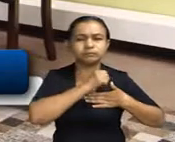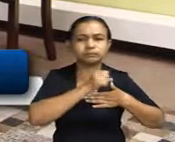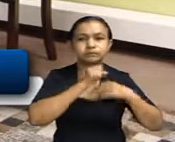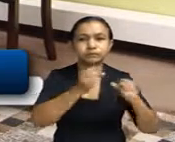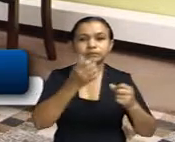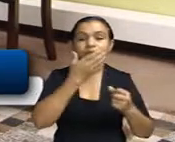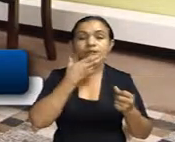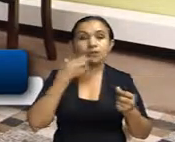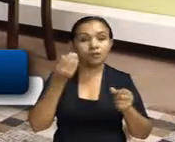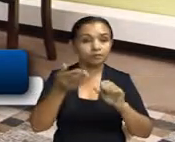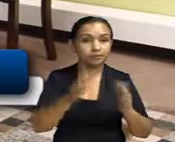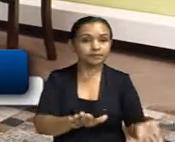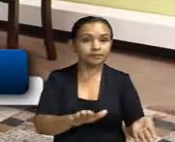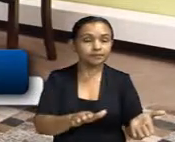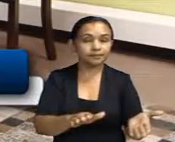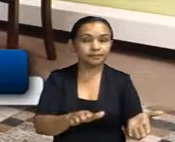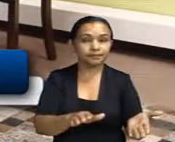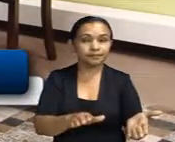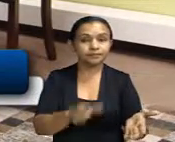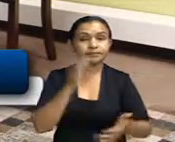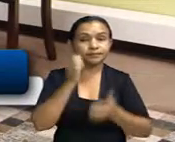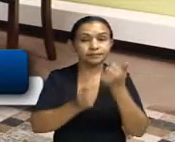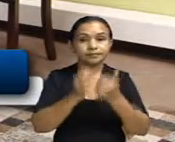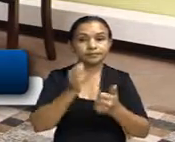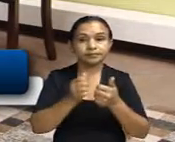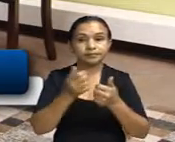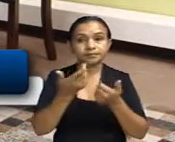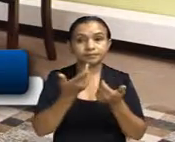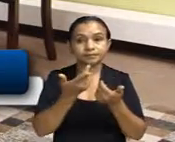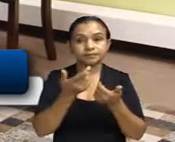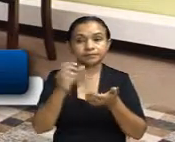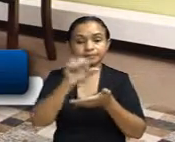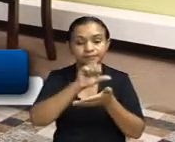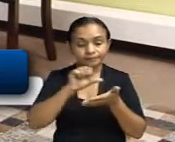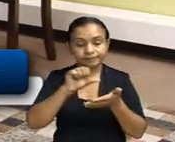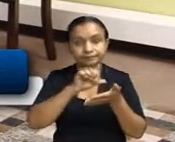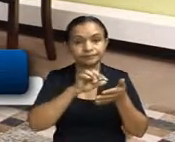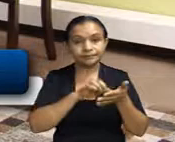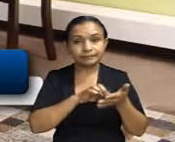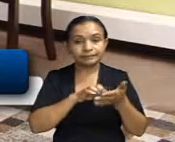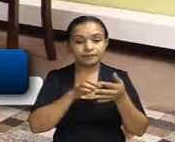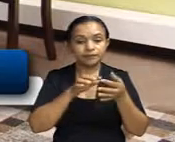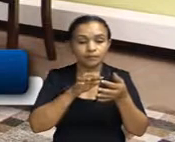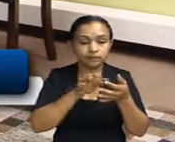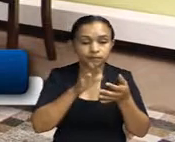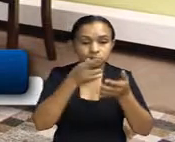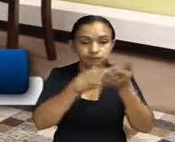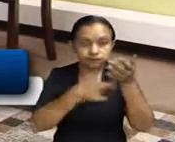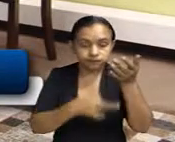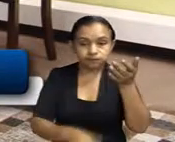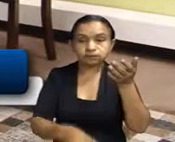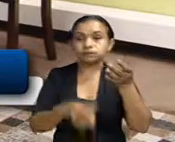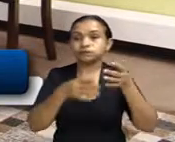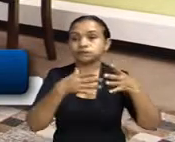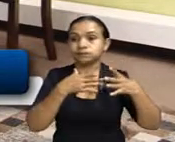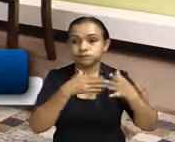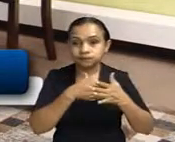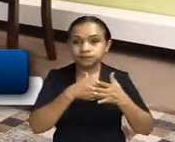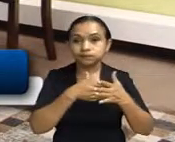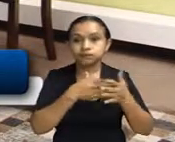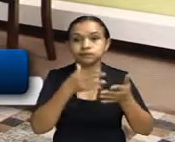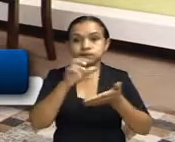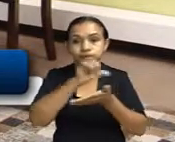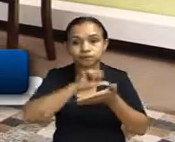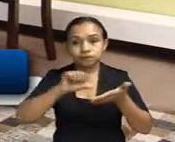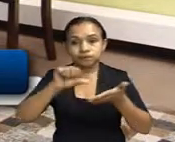jóvenes. ¿Por qué? Porque la fisiopatología de la angina es la presencia de ateroma, que es la obstrucción de la arteria coronaria, se acumula